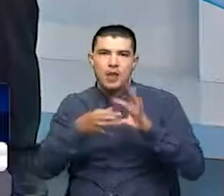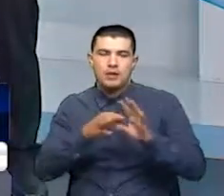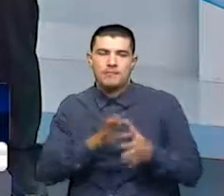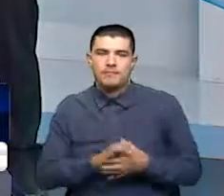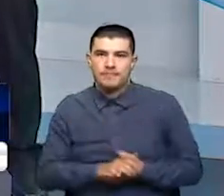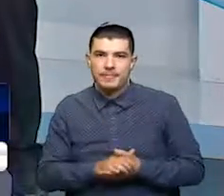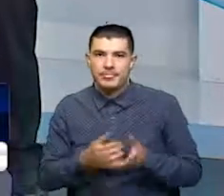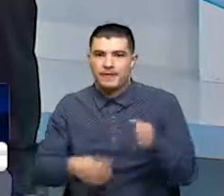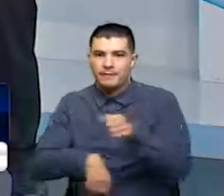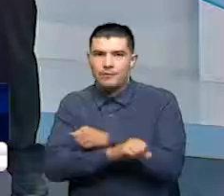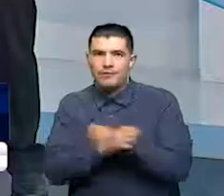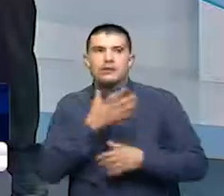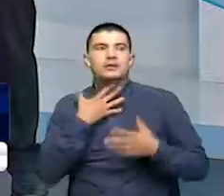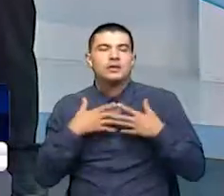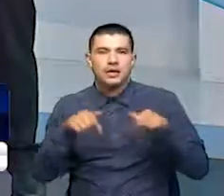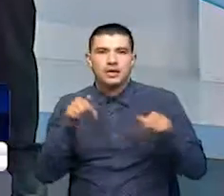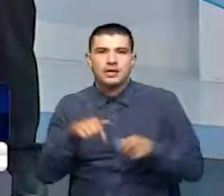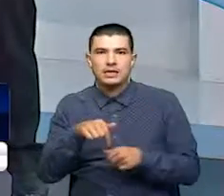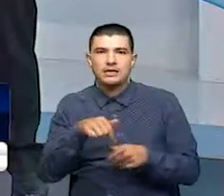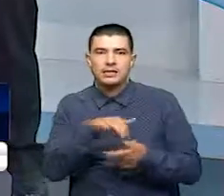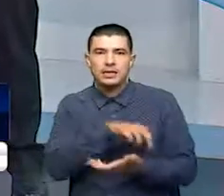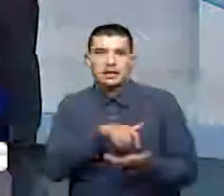y en el fútbol aficionado de santander un grupo de jugadores del club